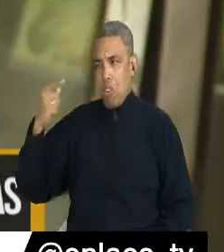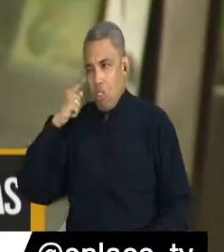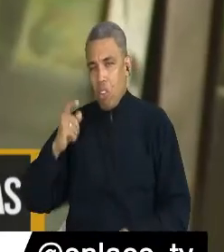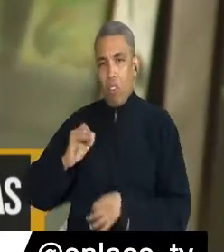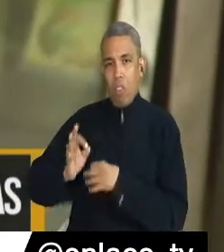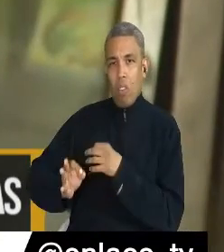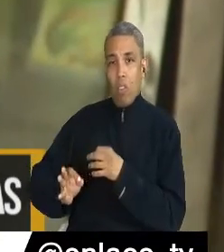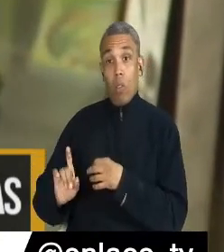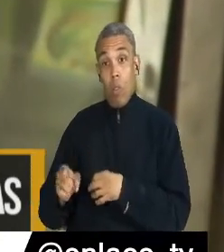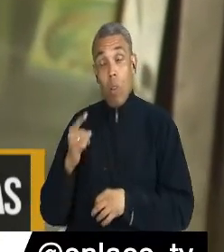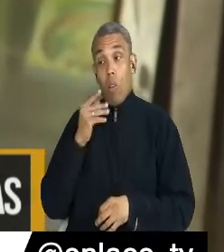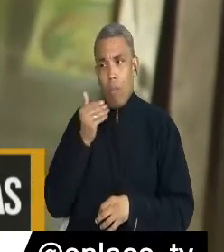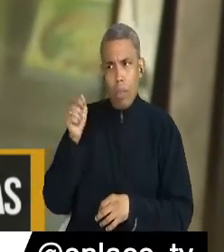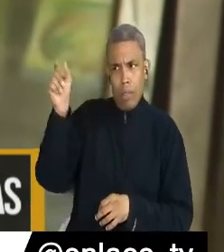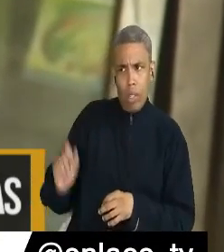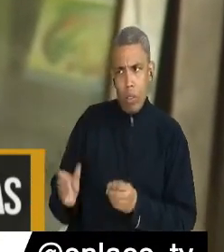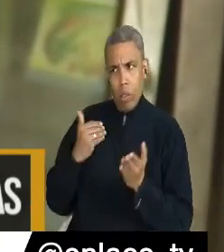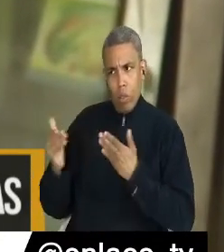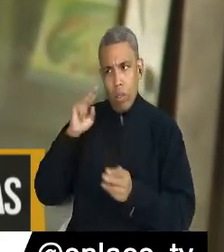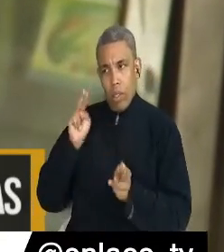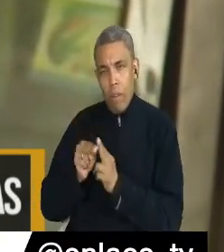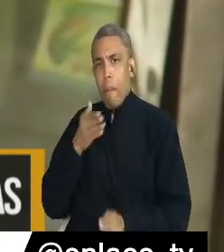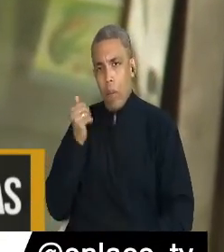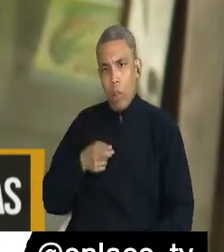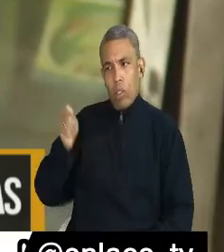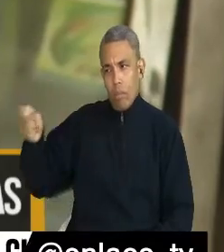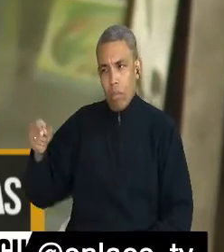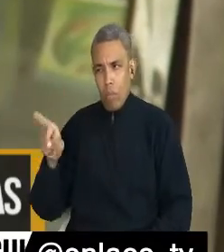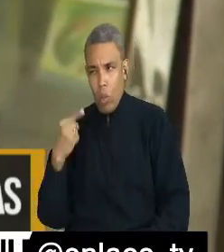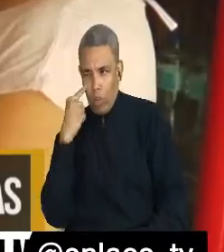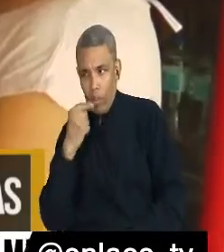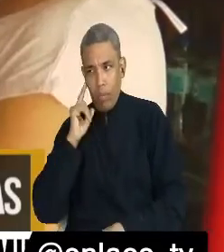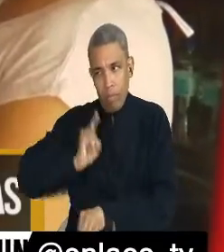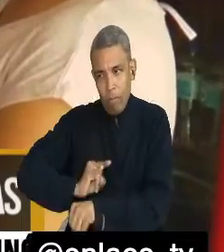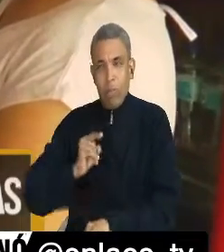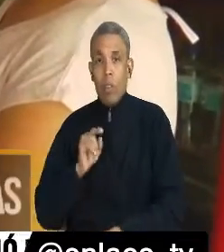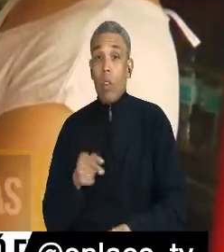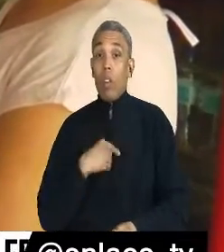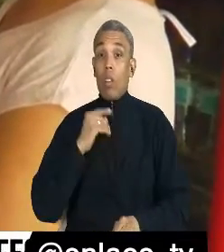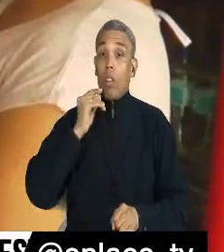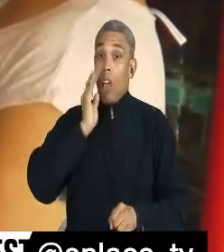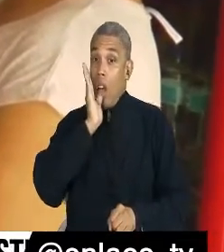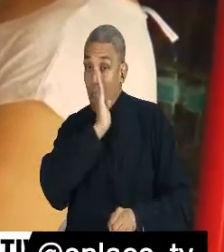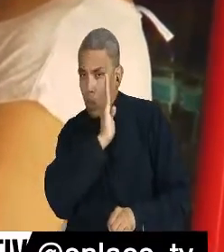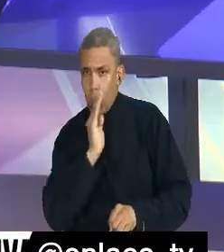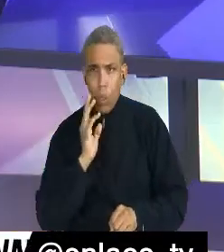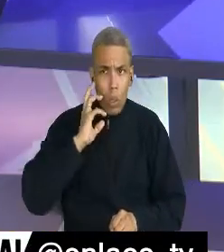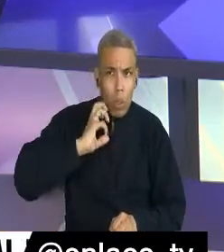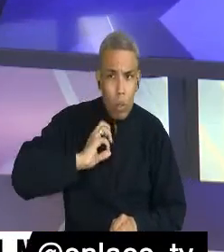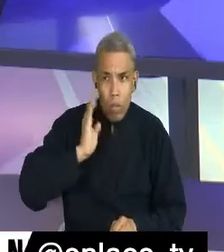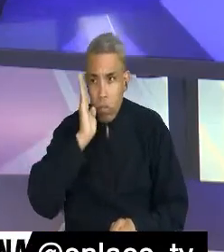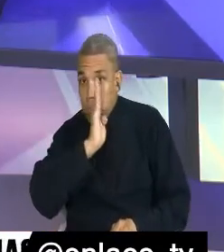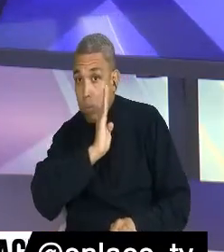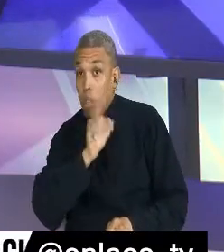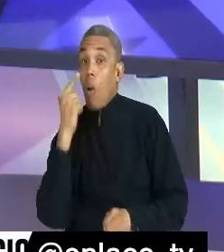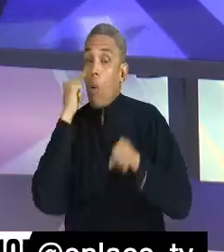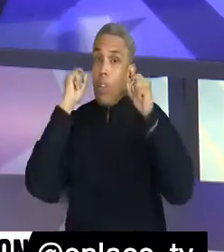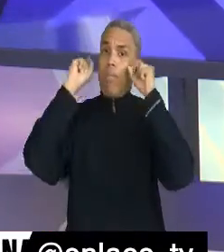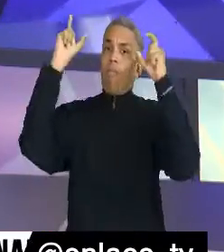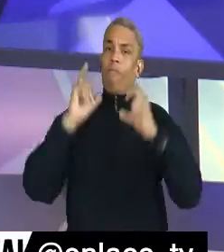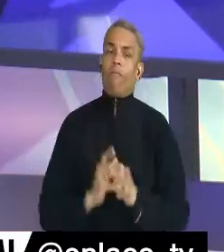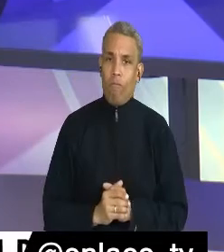o ventanas no olvide que los ladrones solo están a la espera de la oportunidad así que no de papaya y con